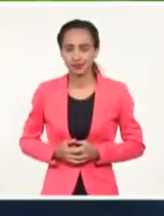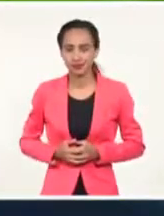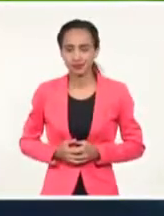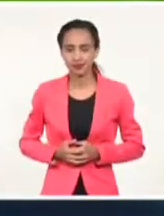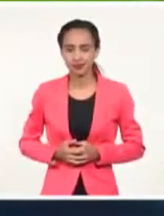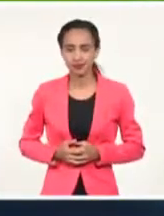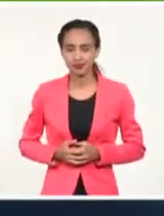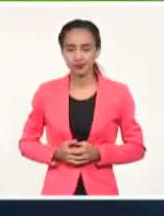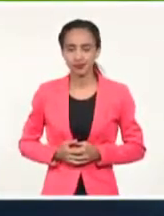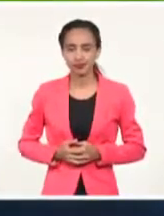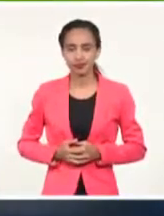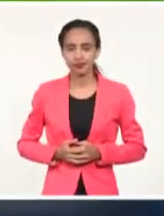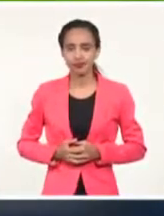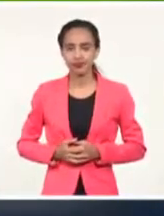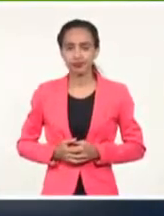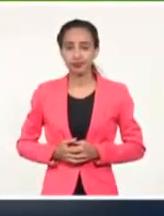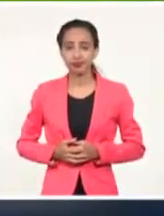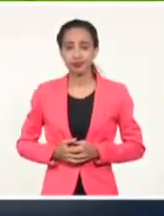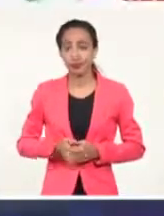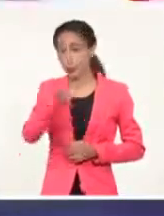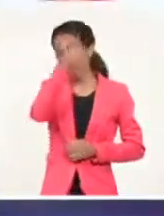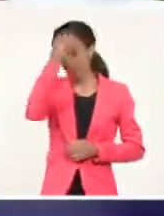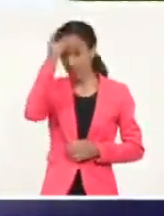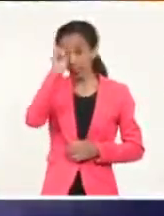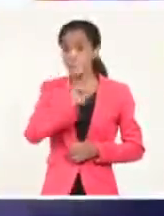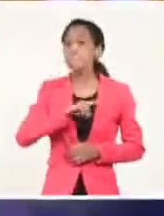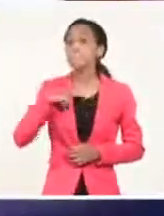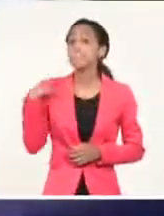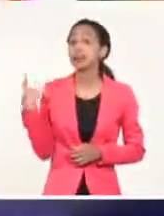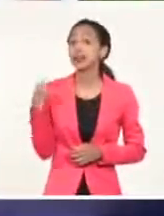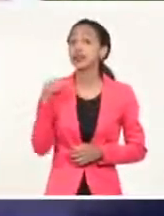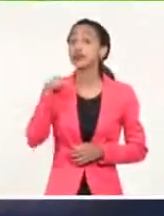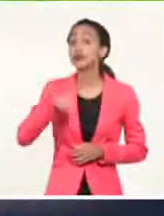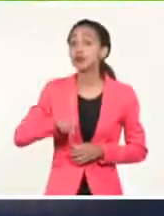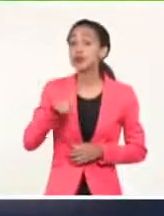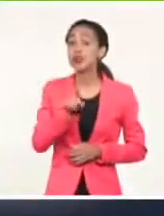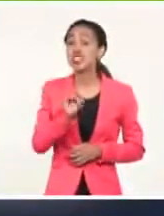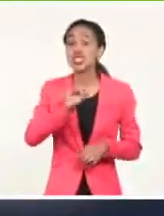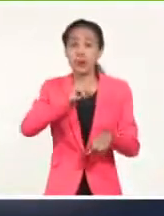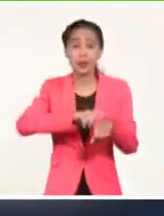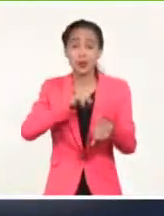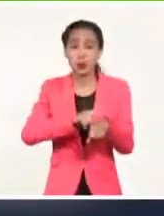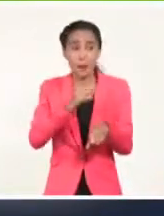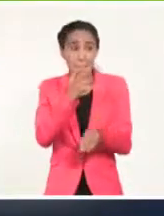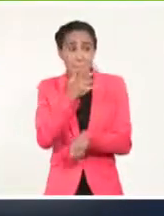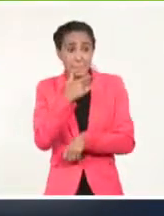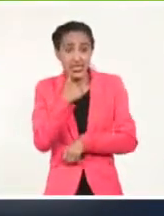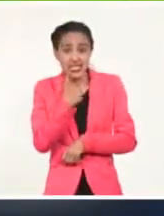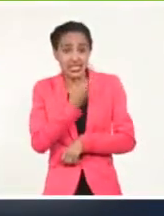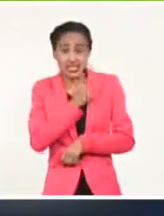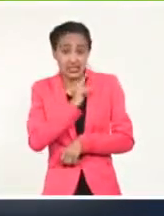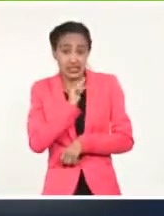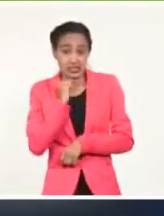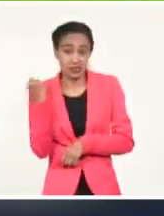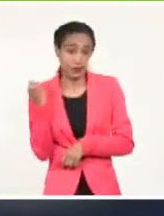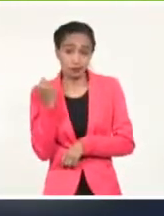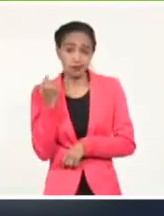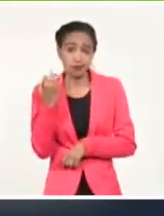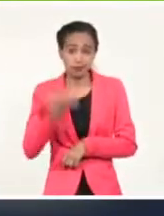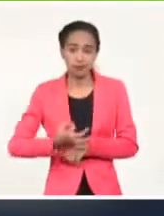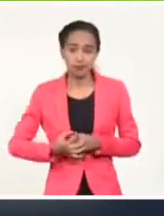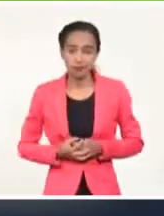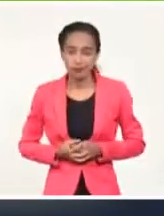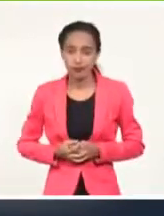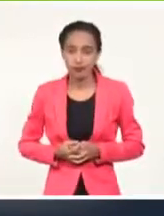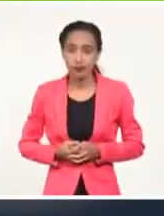La temporada el Real Madrid perdió un encuentro que a los 17 minutos olía a derrota, 2-0. El Leipzig salió a morder